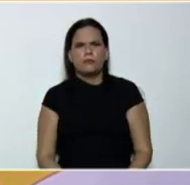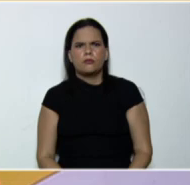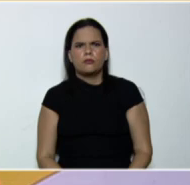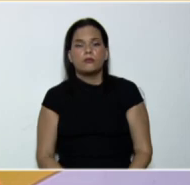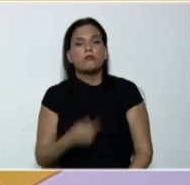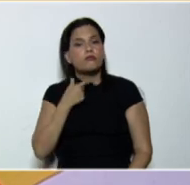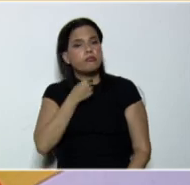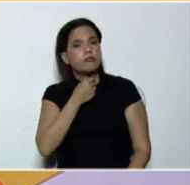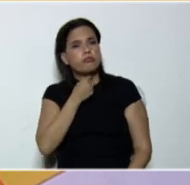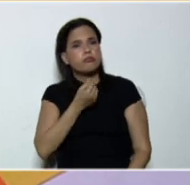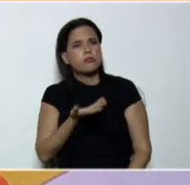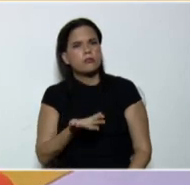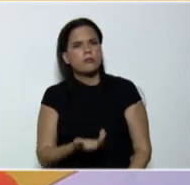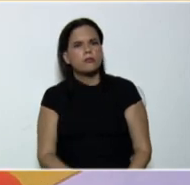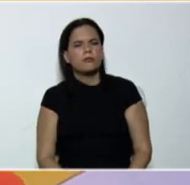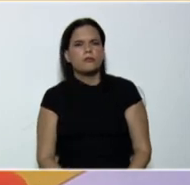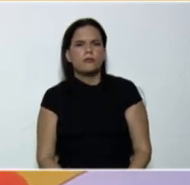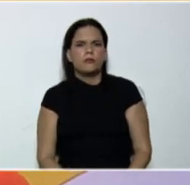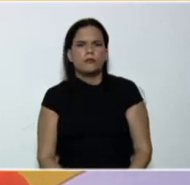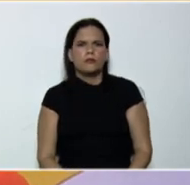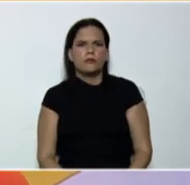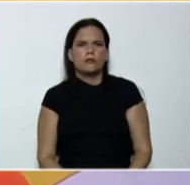¿Le gustó?